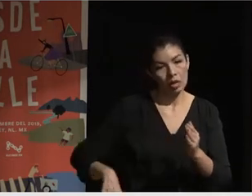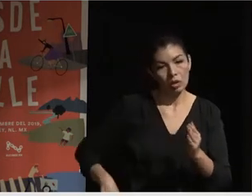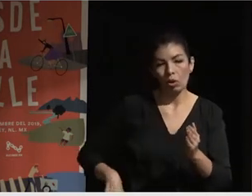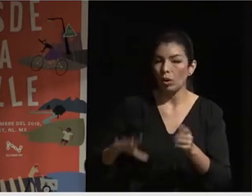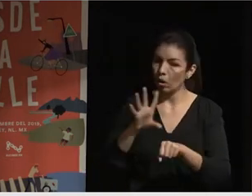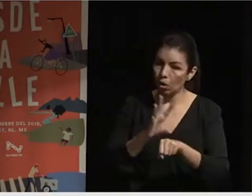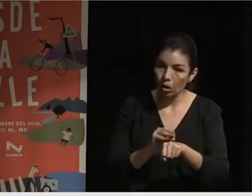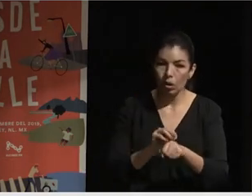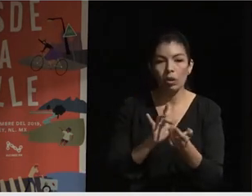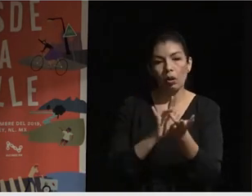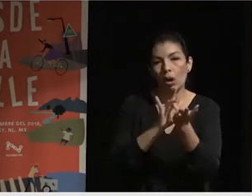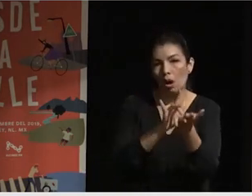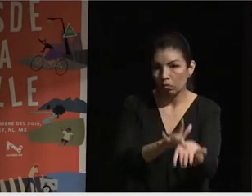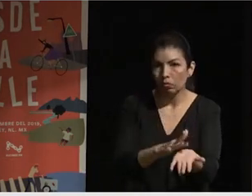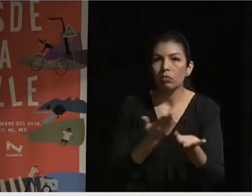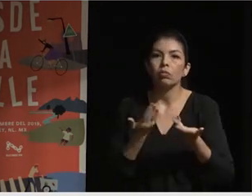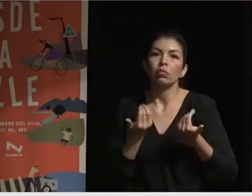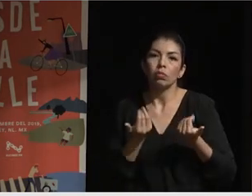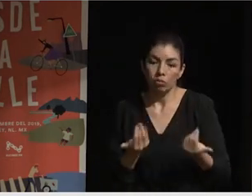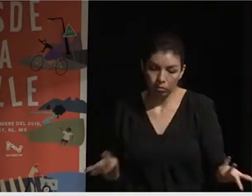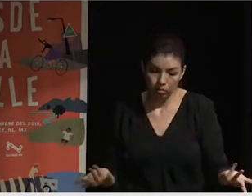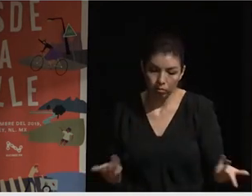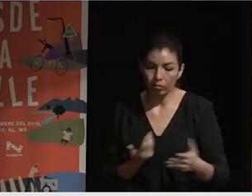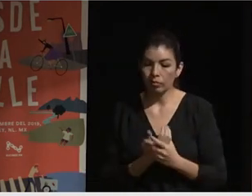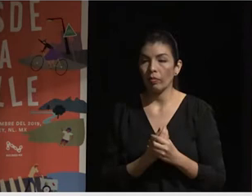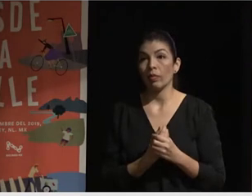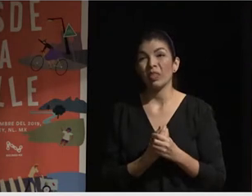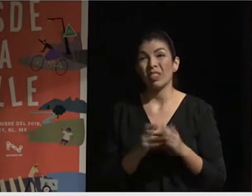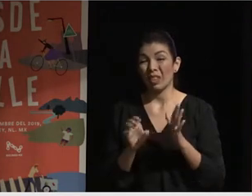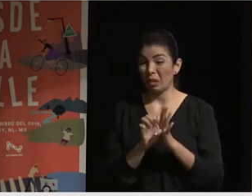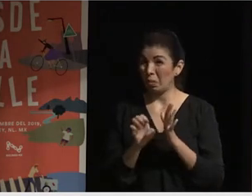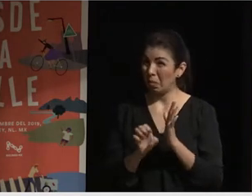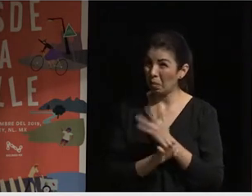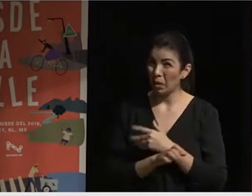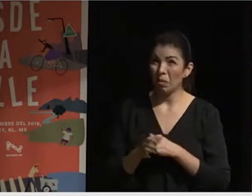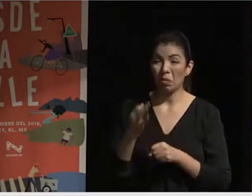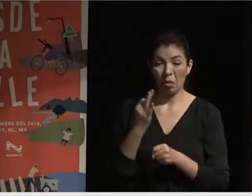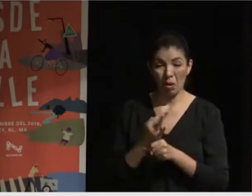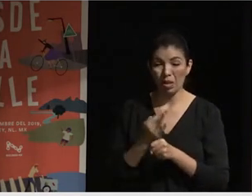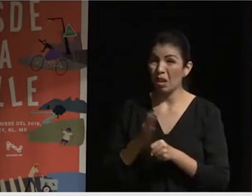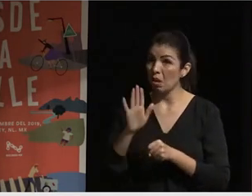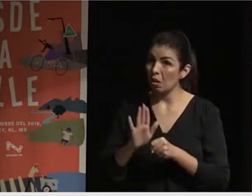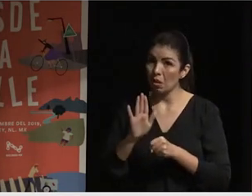toda esta gentrificación acelerada que está existiendo en la ciudad, en las ciudades en México, ¿cuándo va a ser